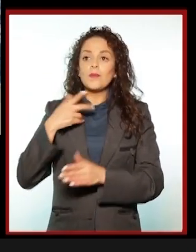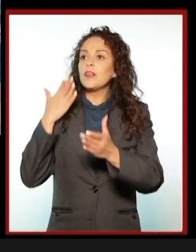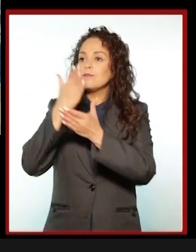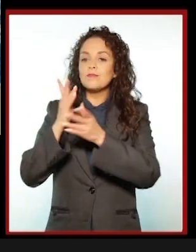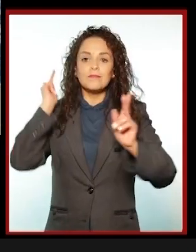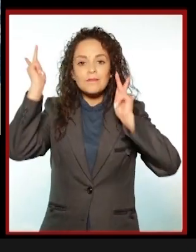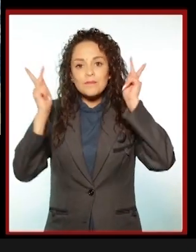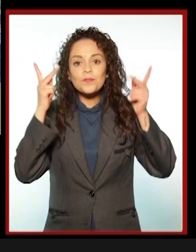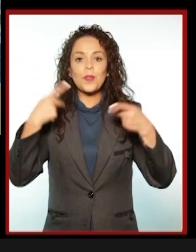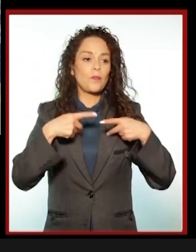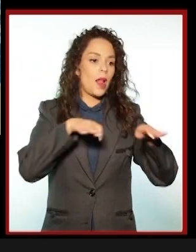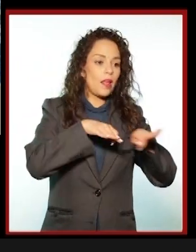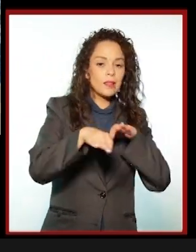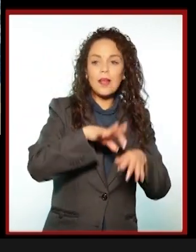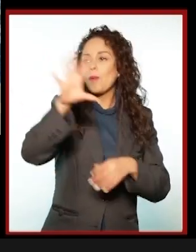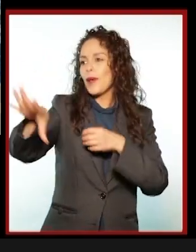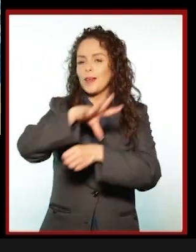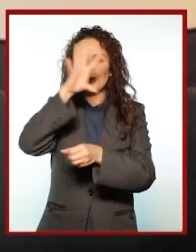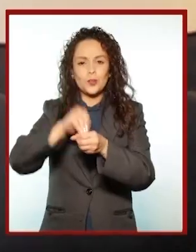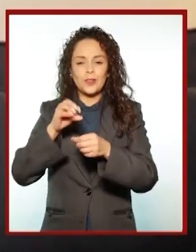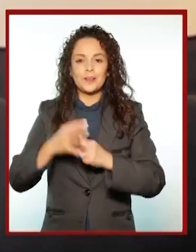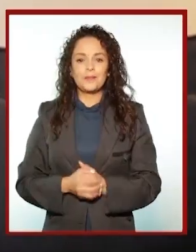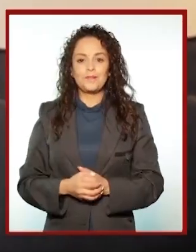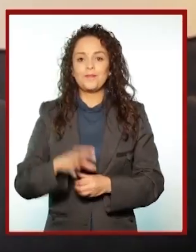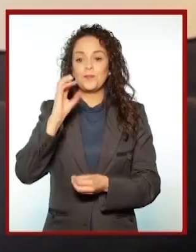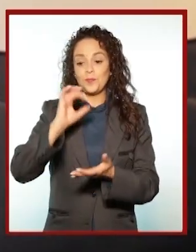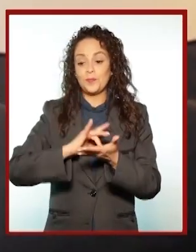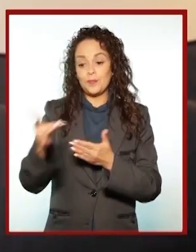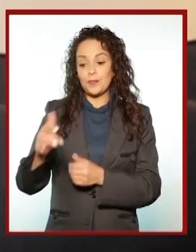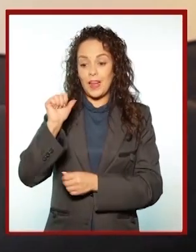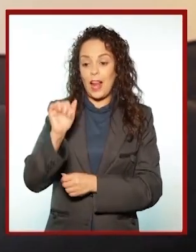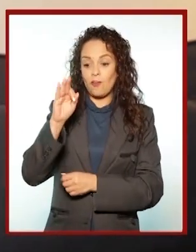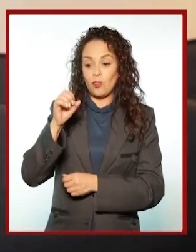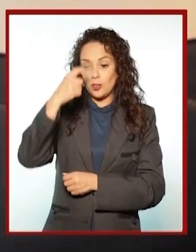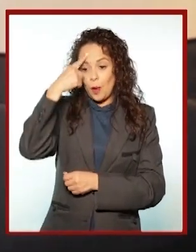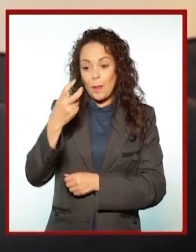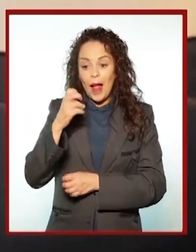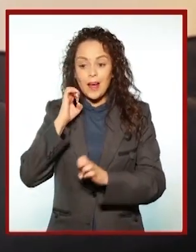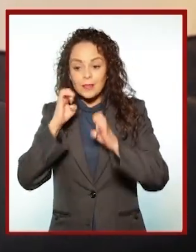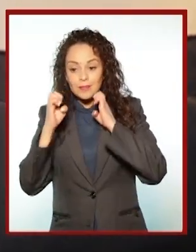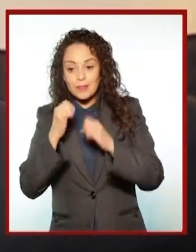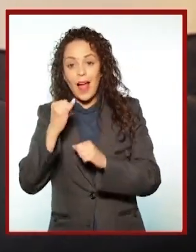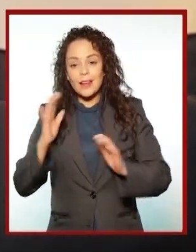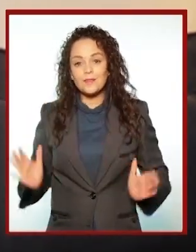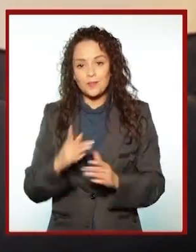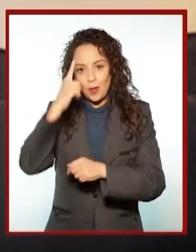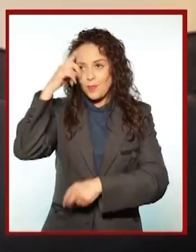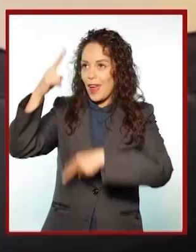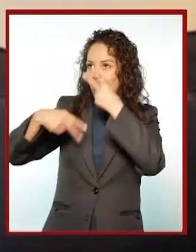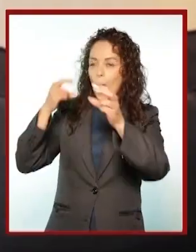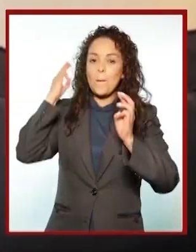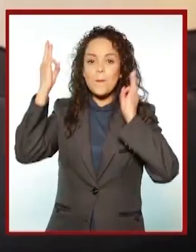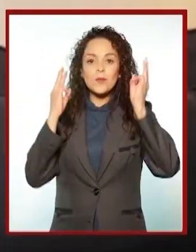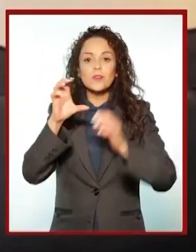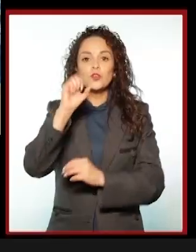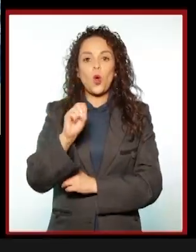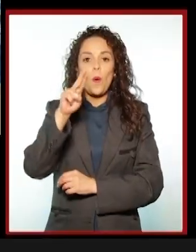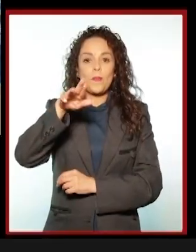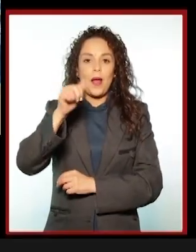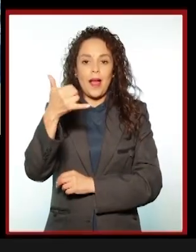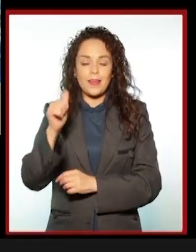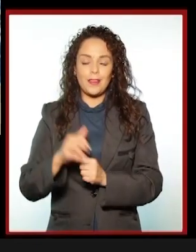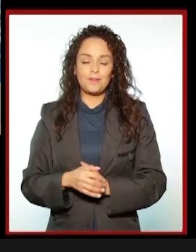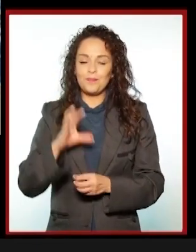los visitantes, para los trabajadores, para todos. Alfonso, muchísimas gracias por esta entrevista y sobre todo por encaminarnos a ir al Museo Sumaya.